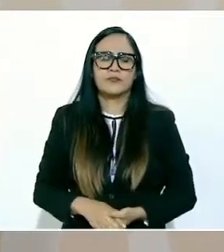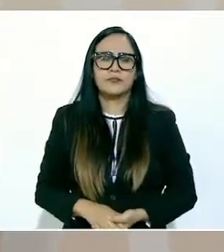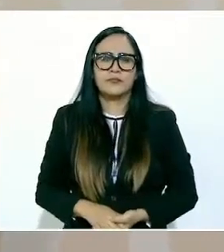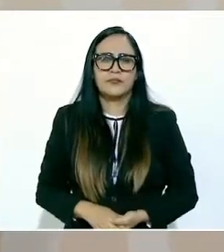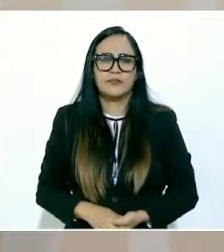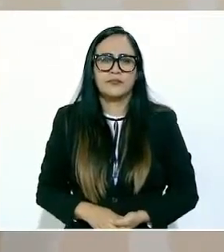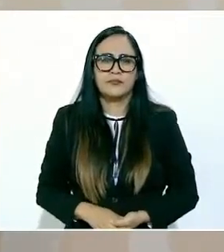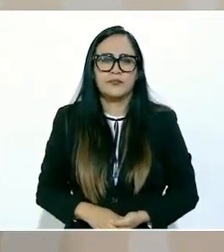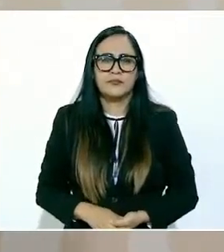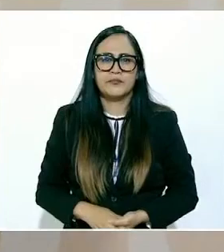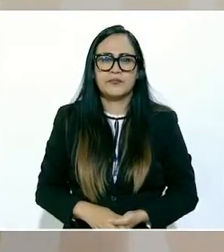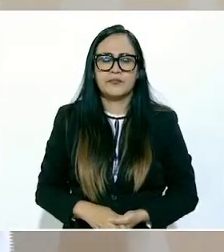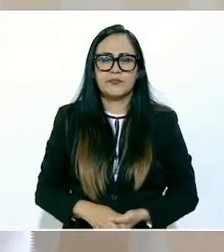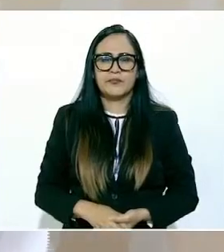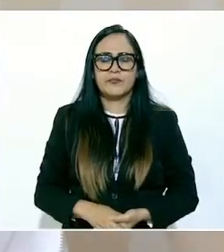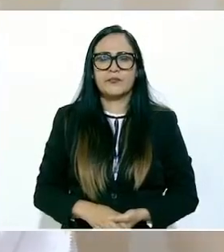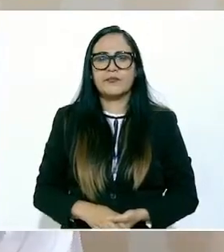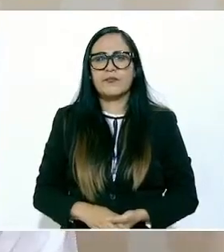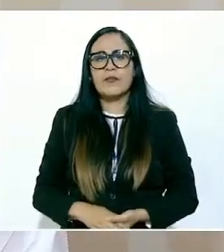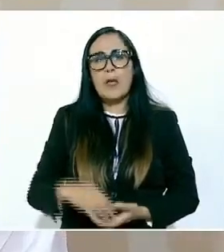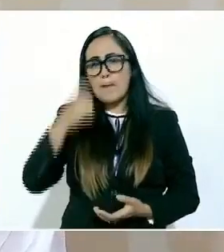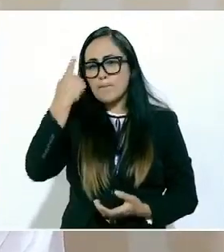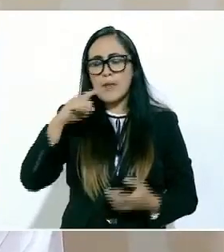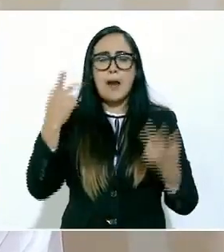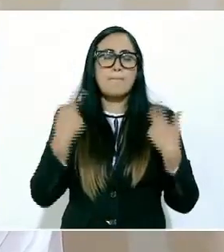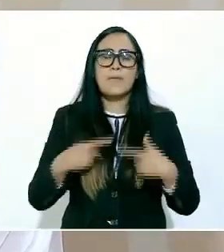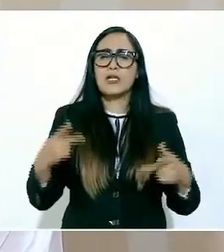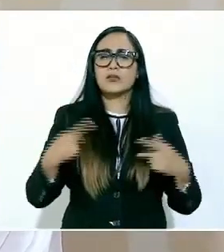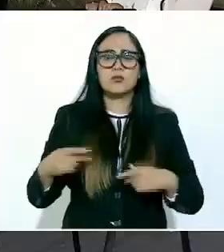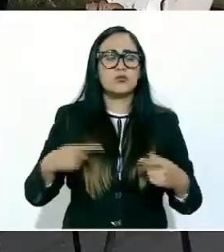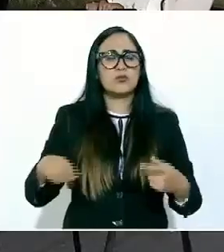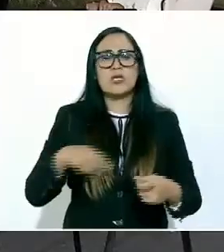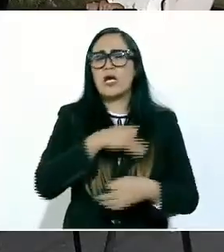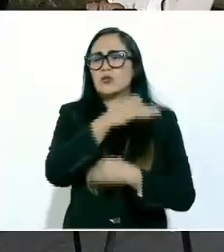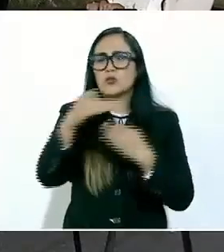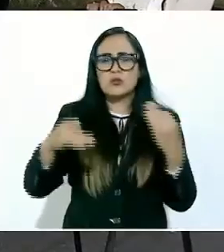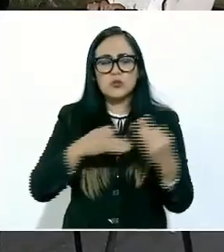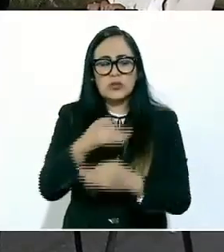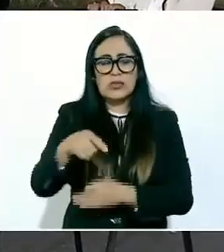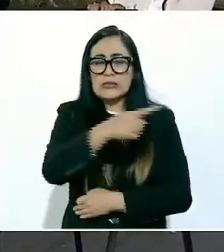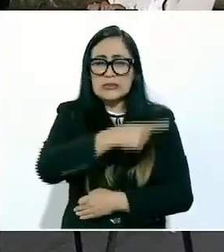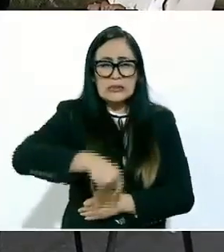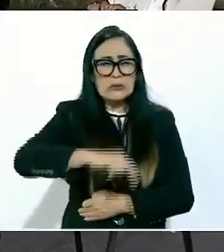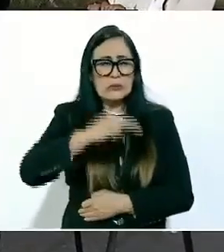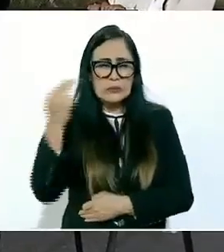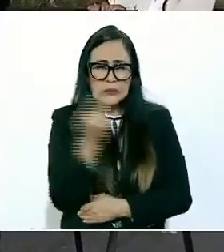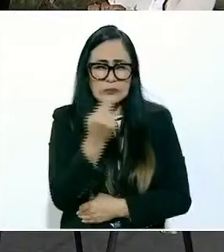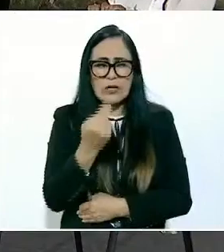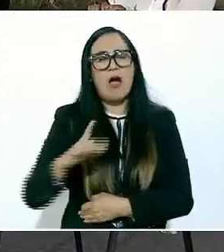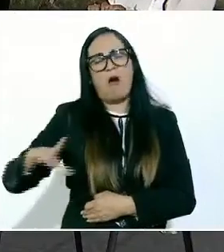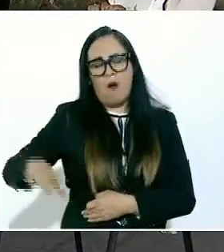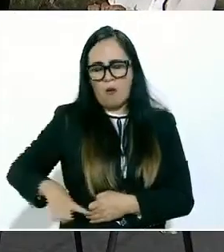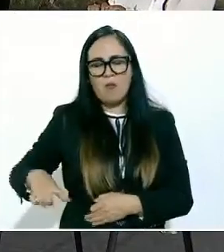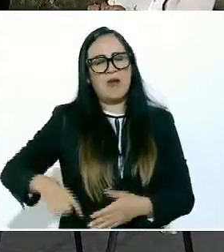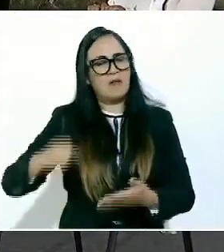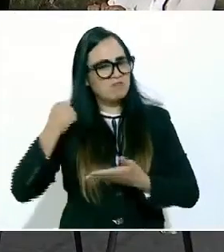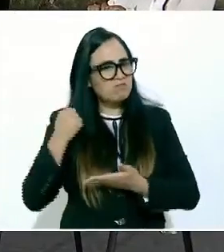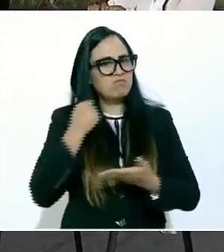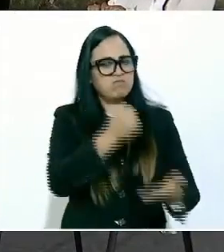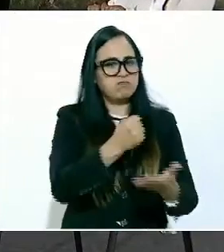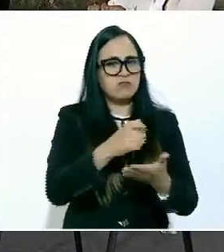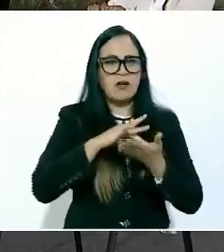para toda la gente más necesitada. Y